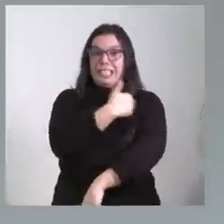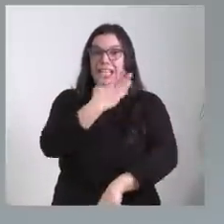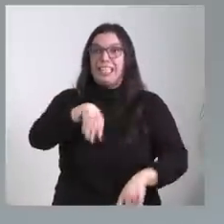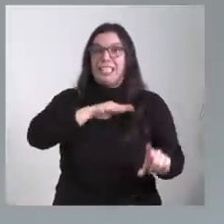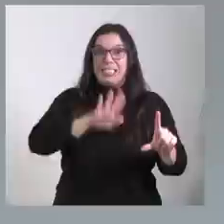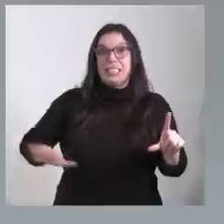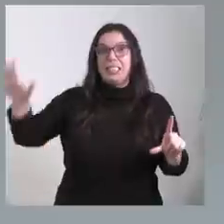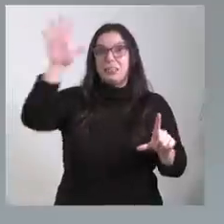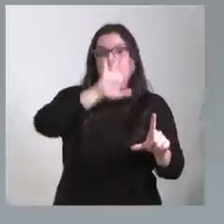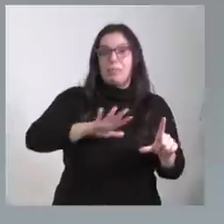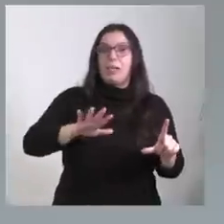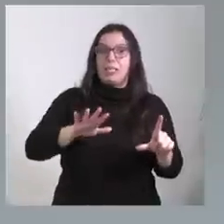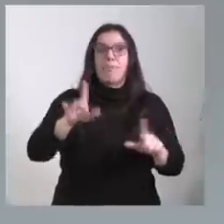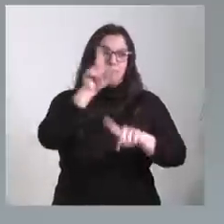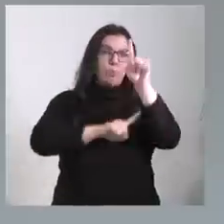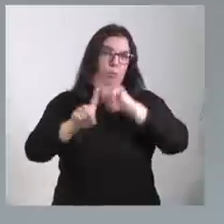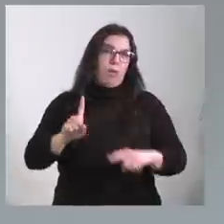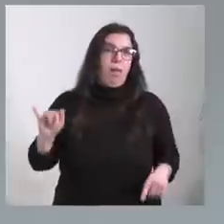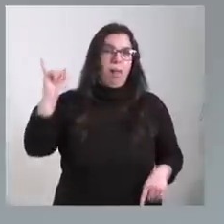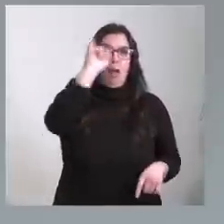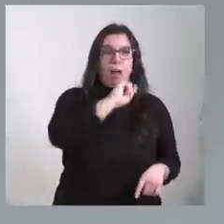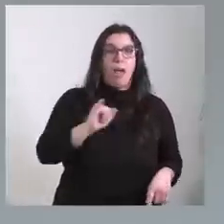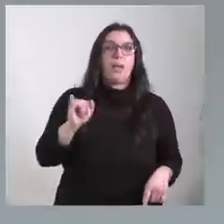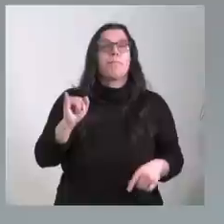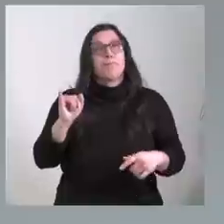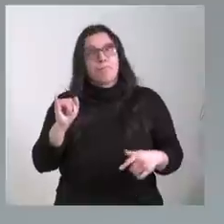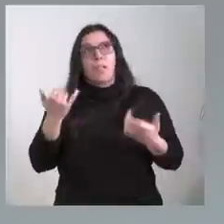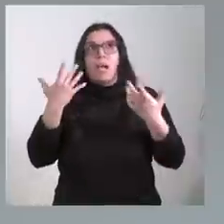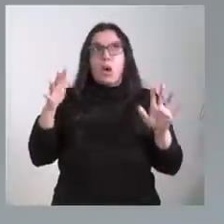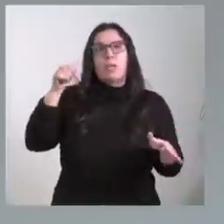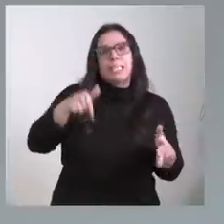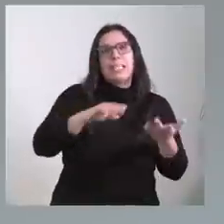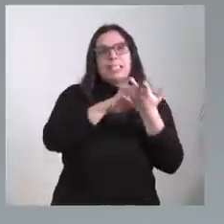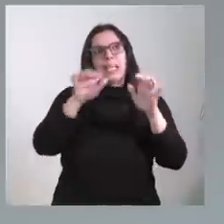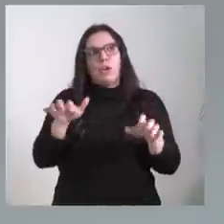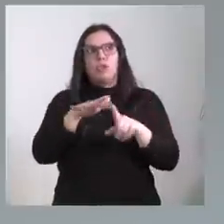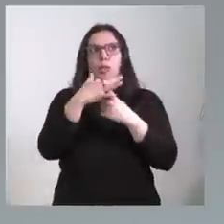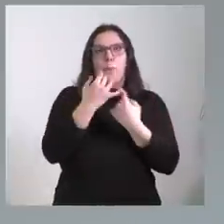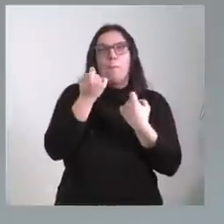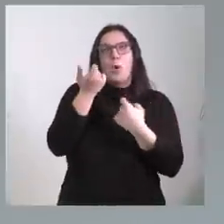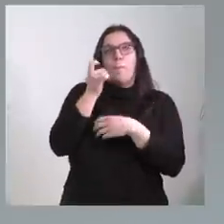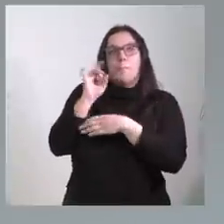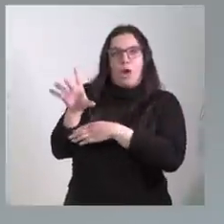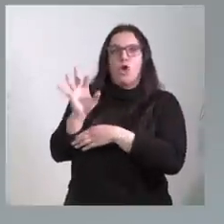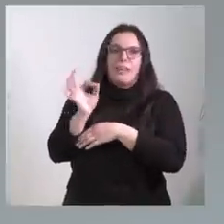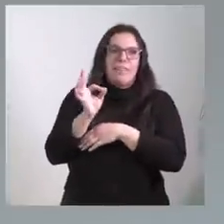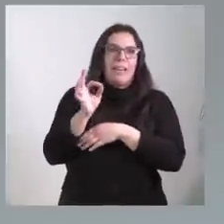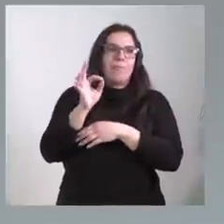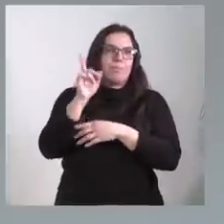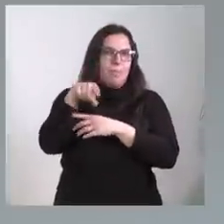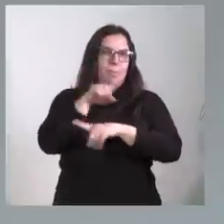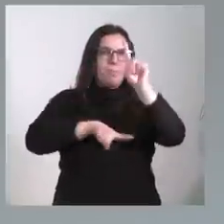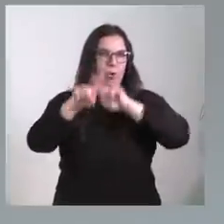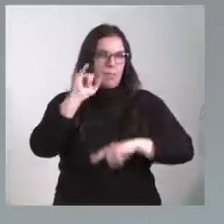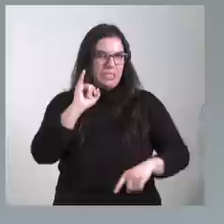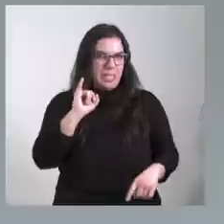pues no está sentada de problemas y Castilla y león Aunque tiene algunas circunstancias mejores que en el contexto nacional Pues tampoco está exenta